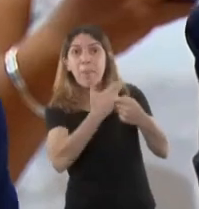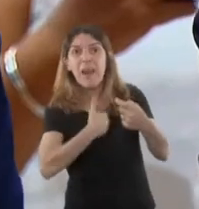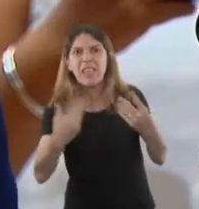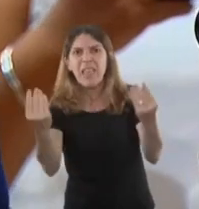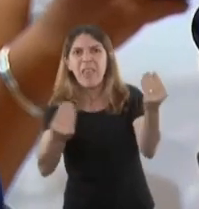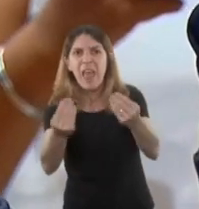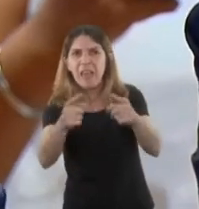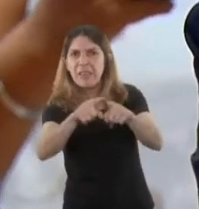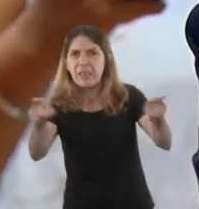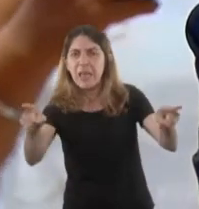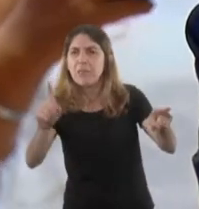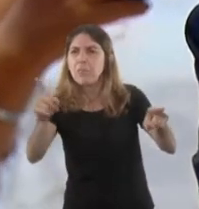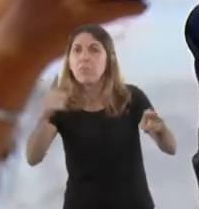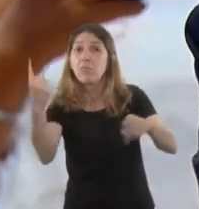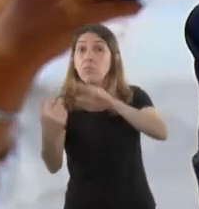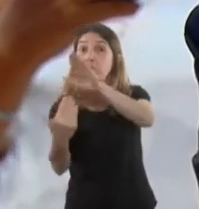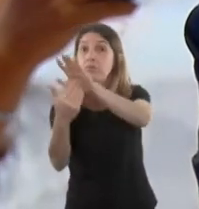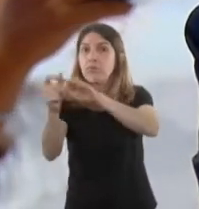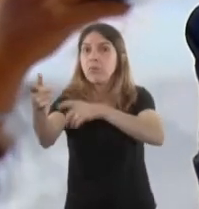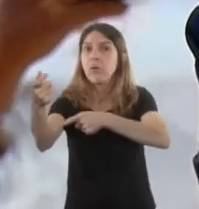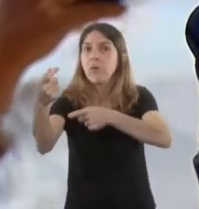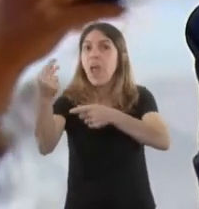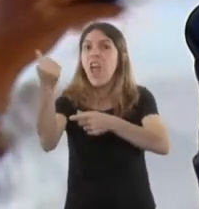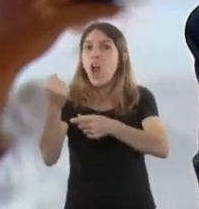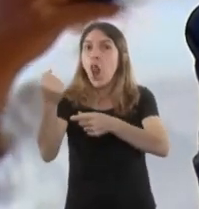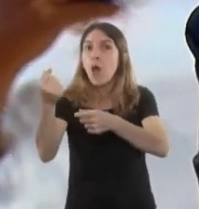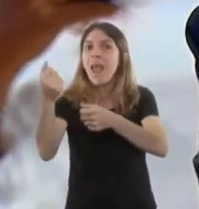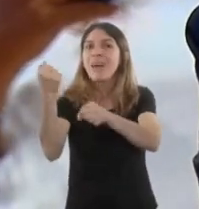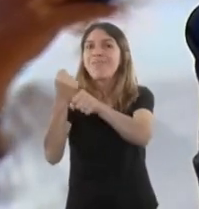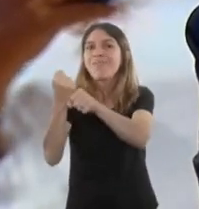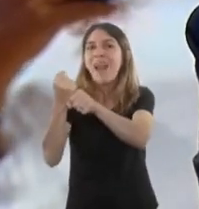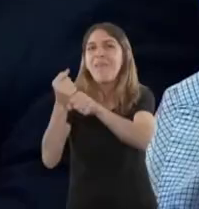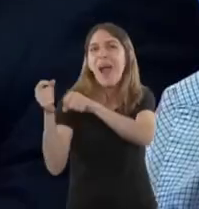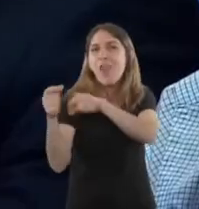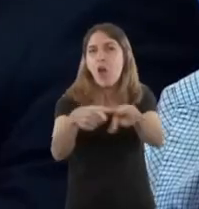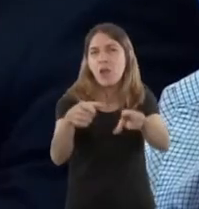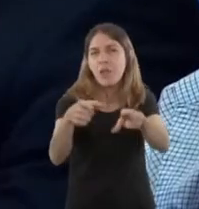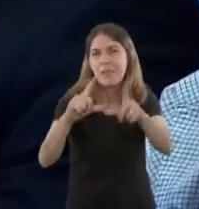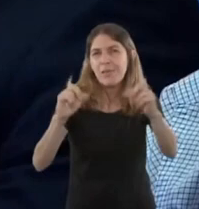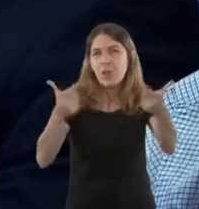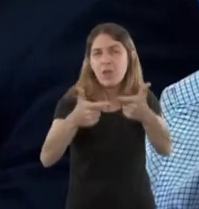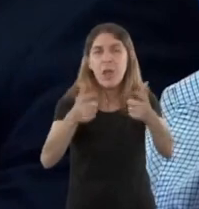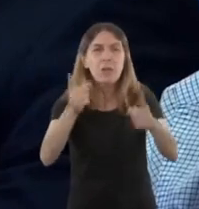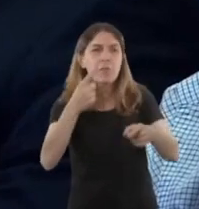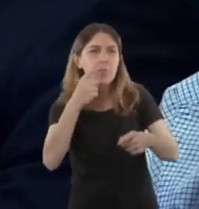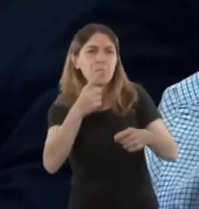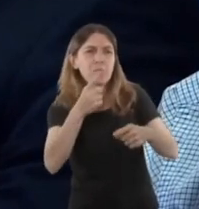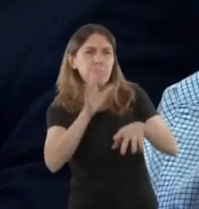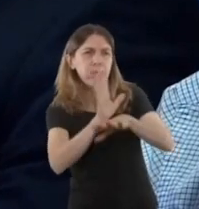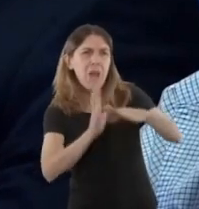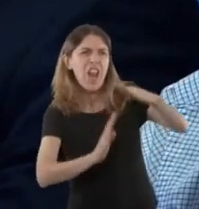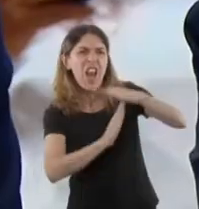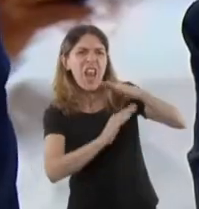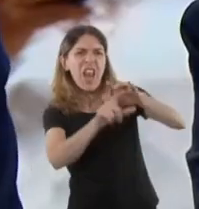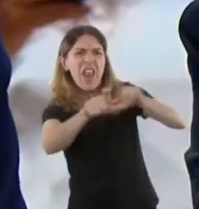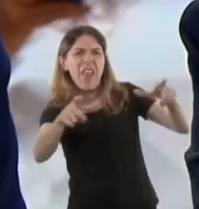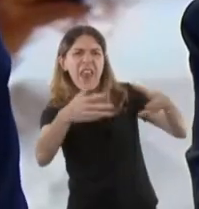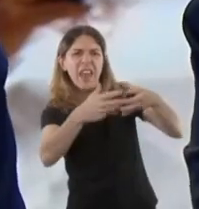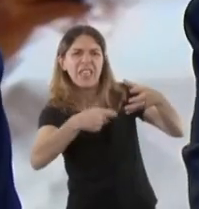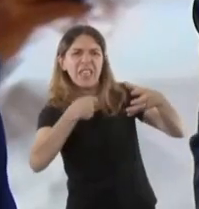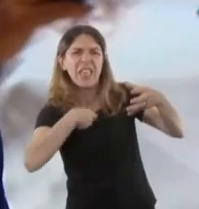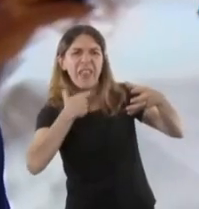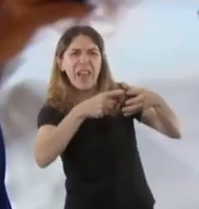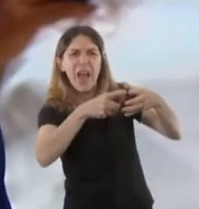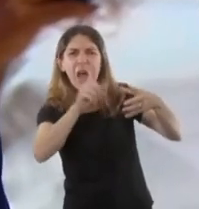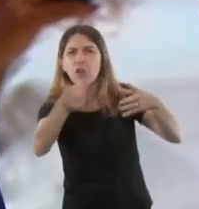líderes de la economía social de la economía popular líderes sindicales actores de la